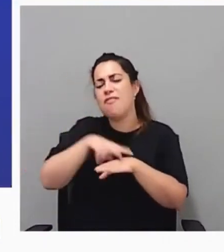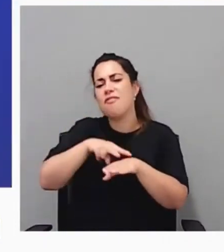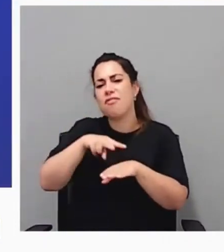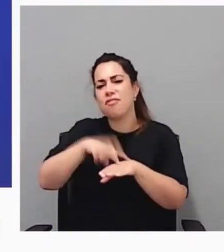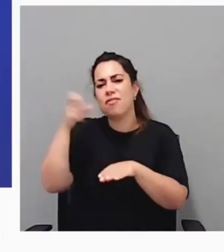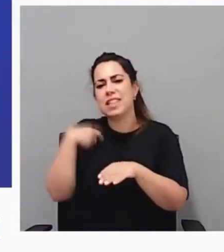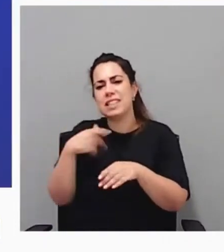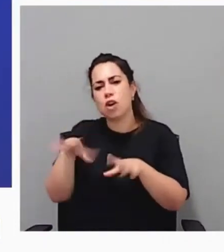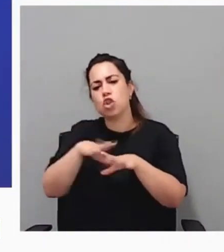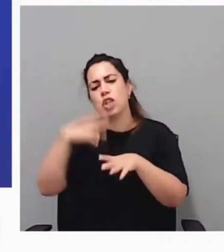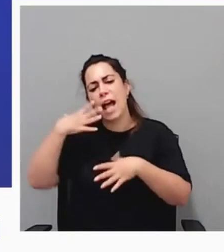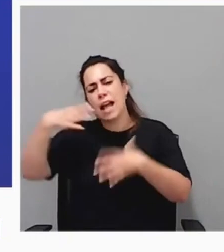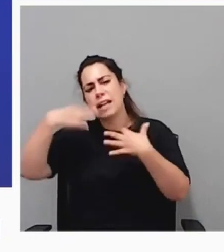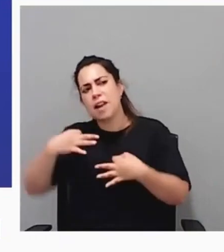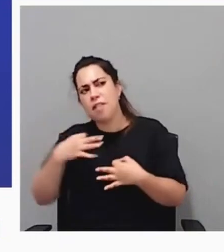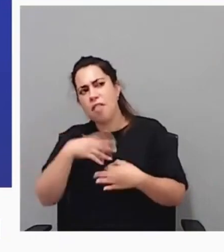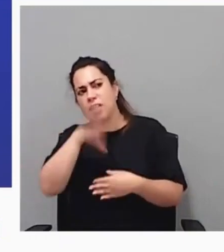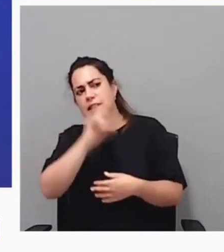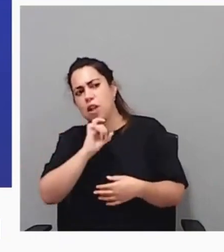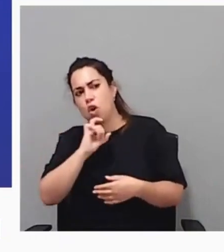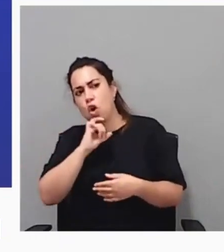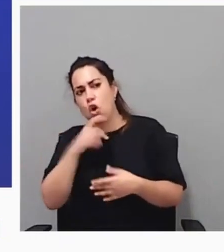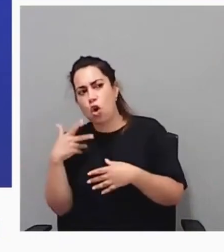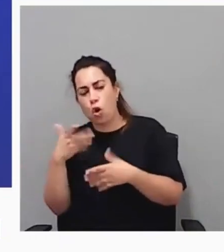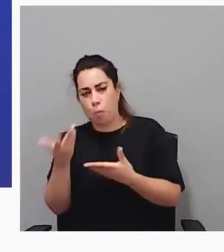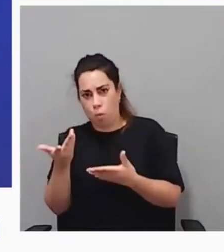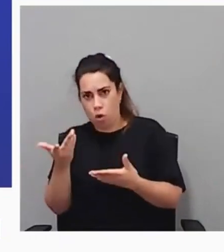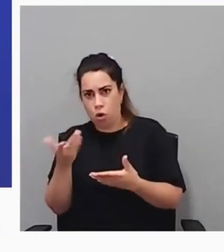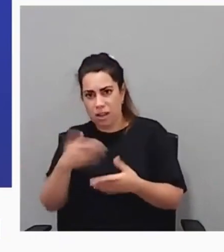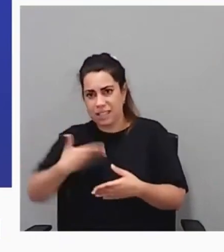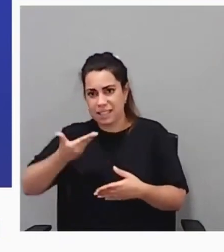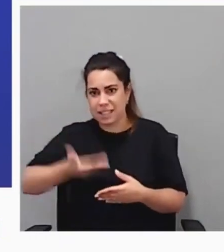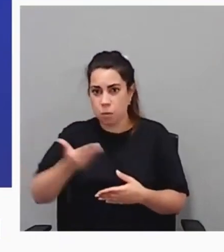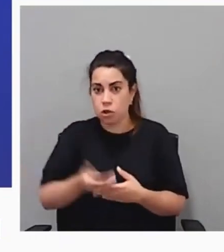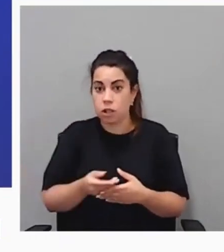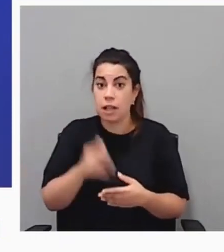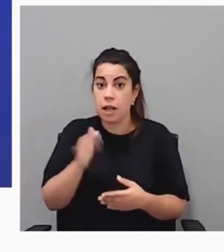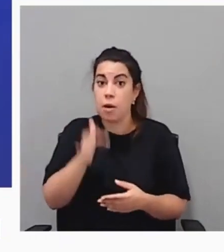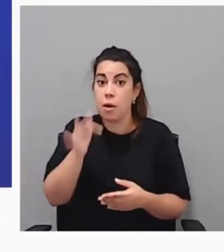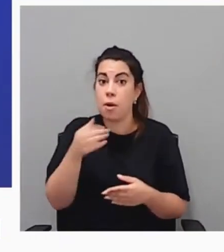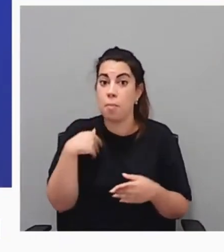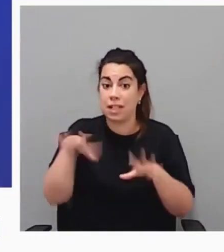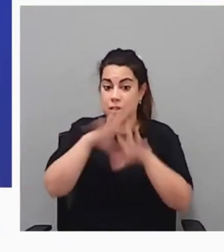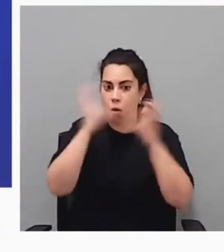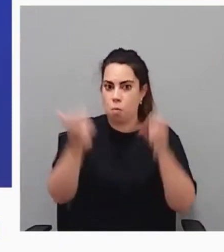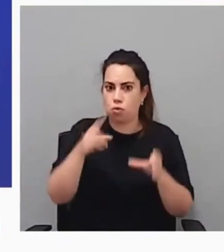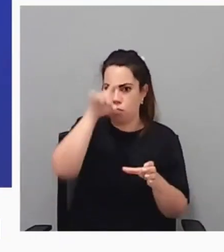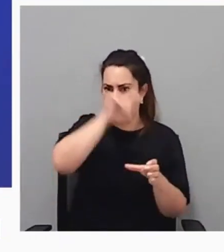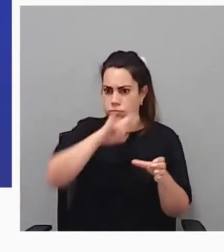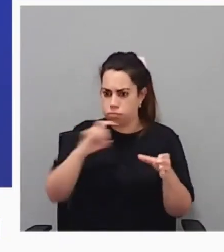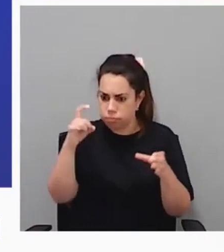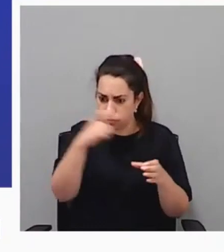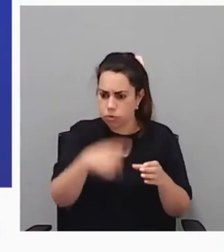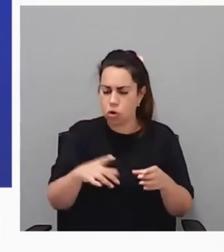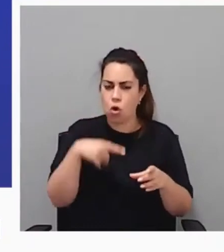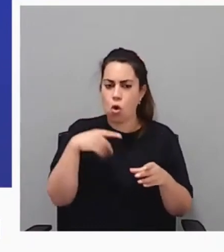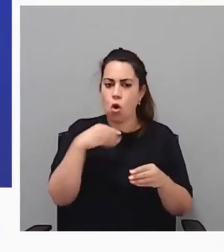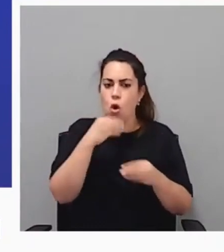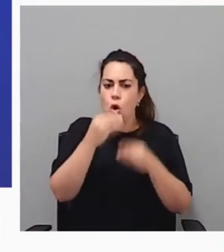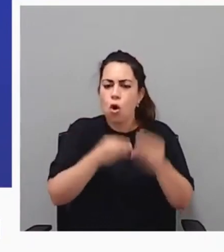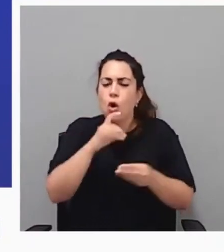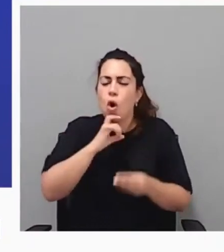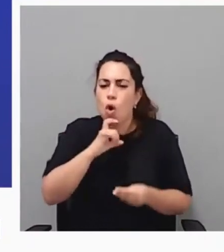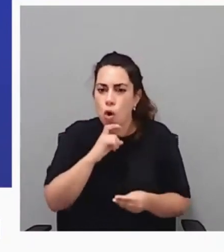con el poder y cómo han usado las situaciones geopolíticas para poder seguir avanzando la ciencia. Aquí en medio he puesto a